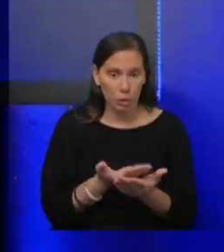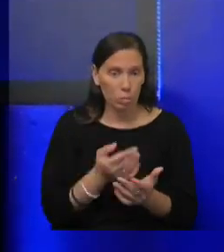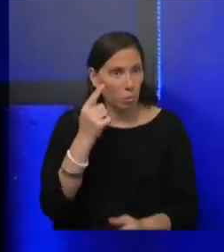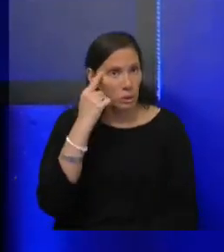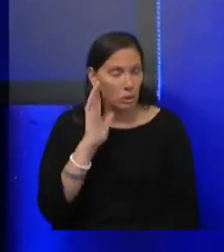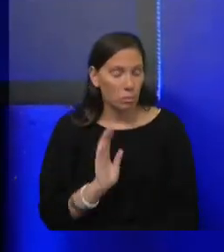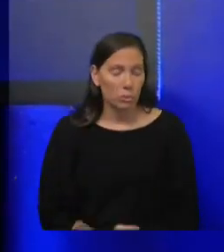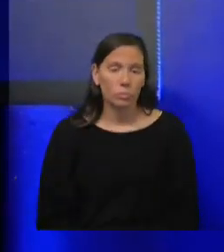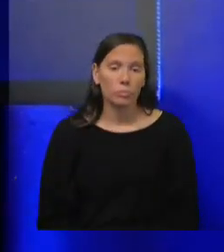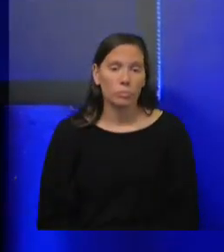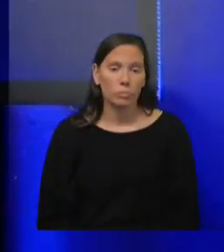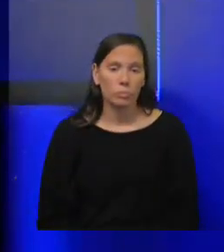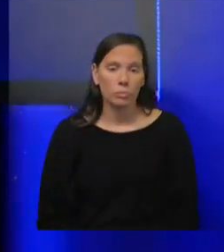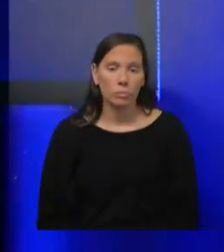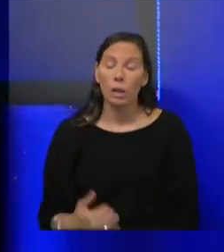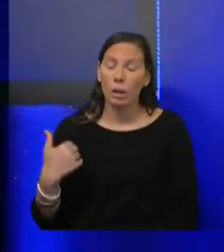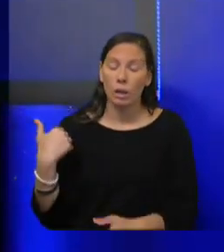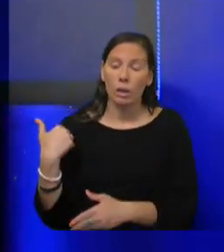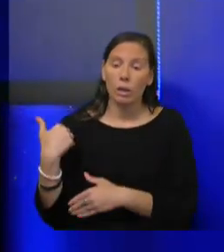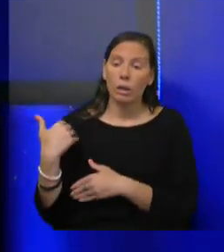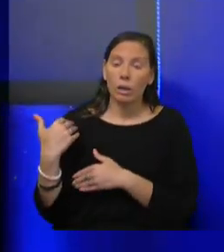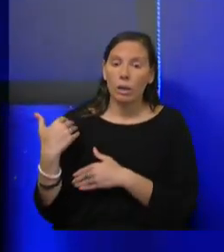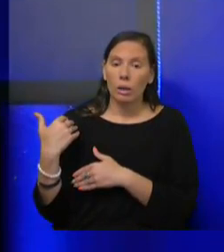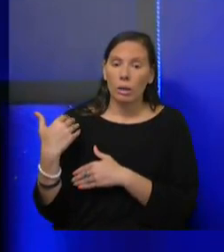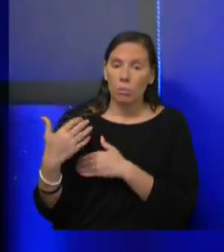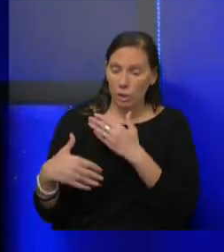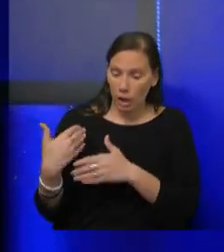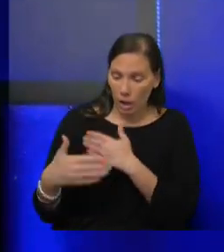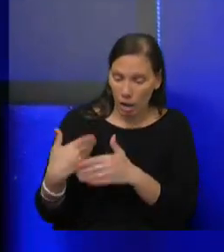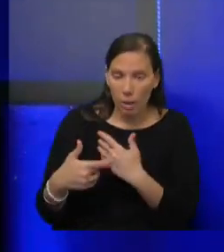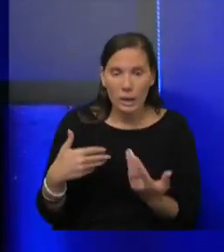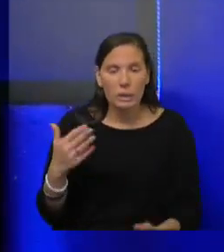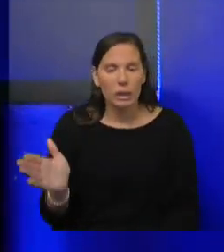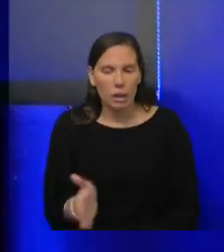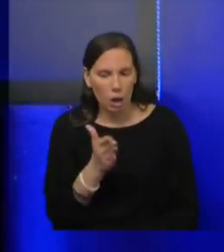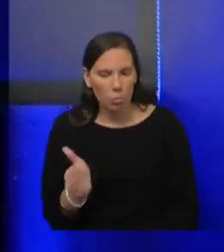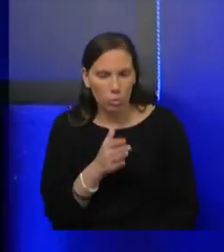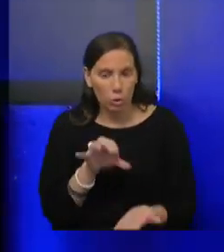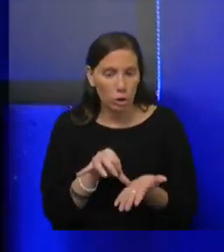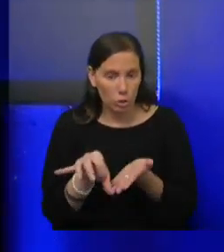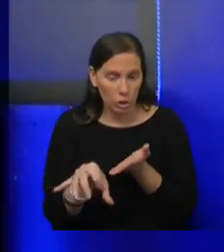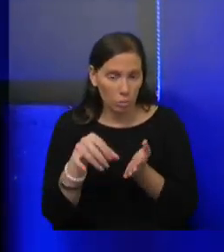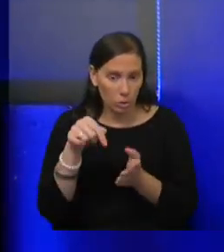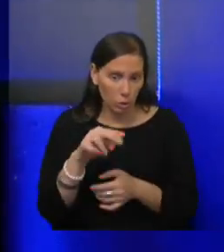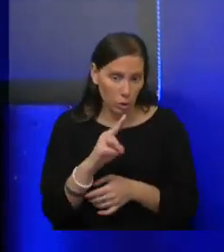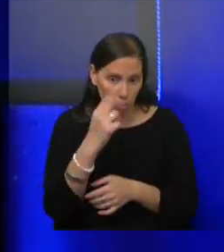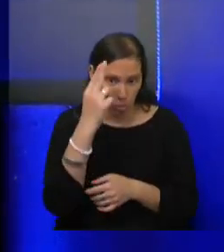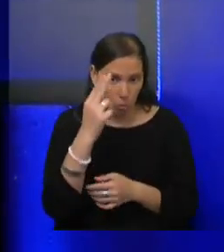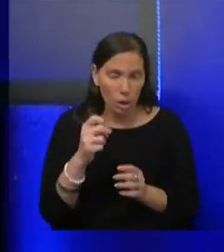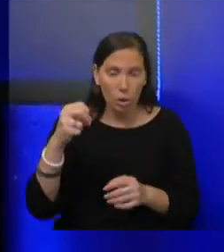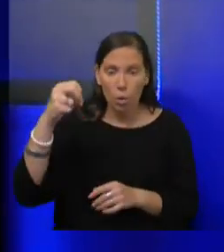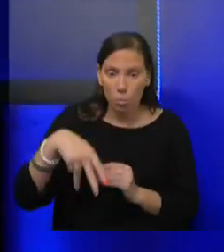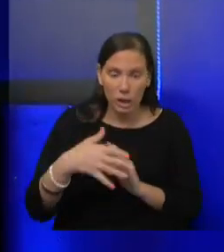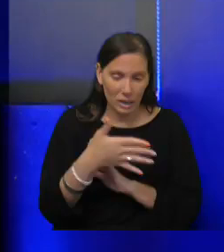también dado el avance de la producción y de los servicios en nuestro país un plan Nacional de